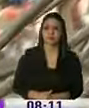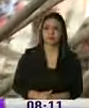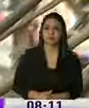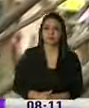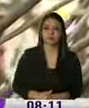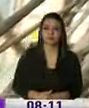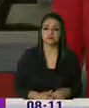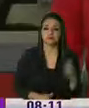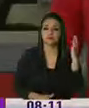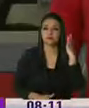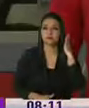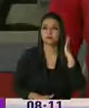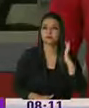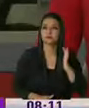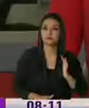Vintimilla.